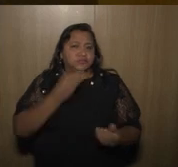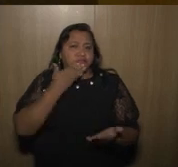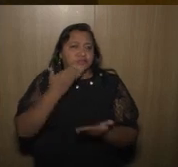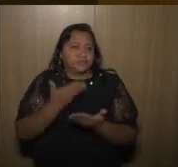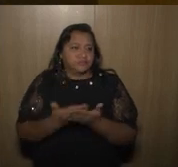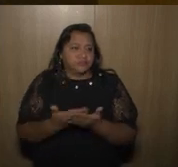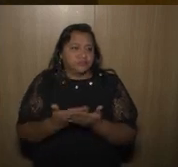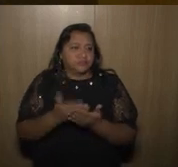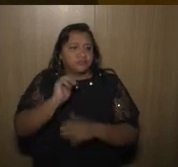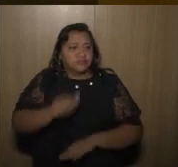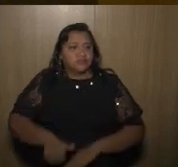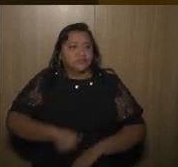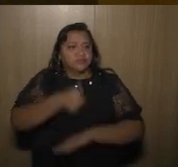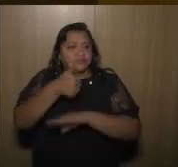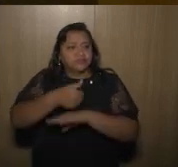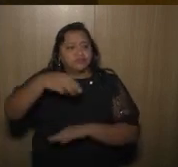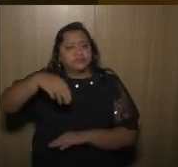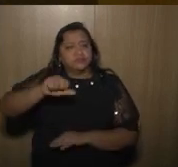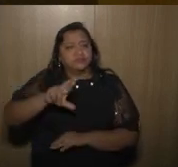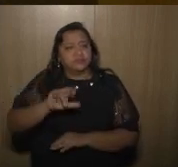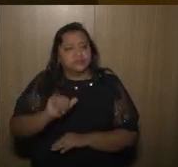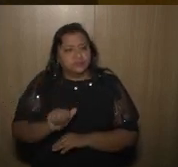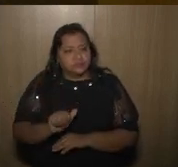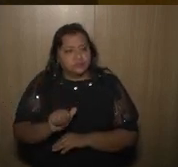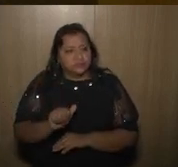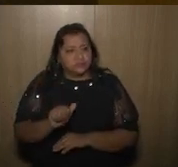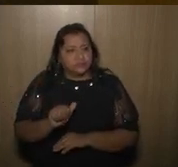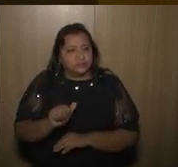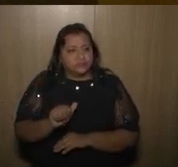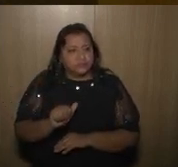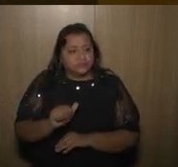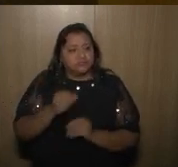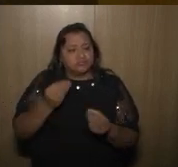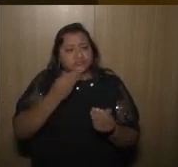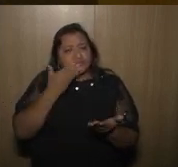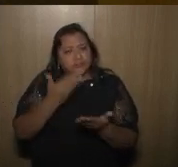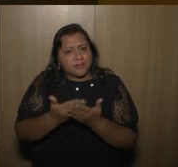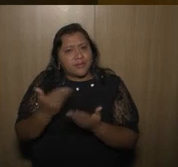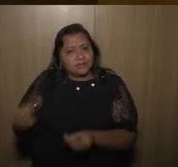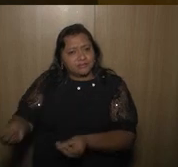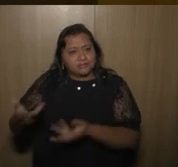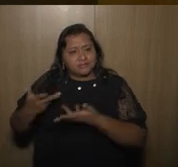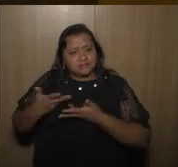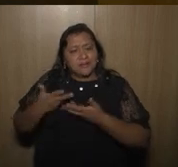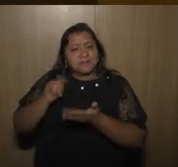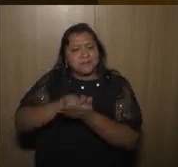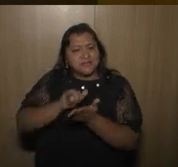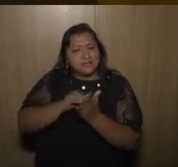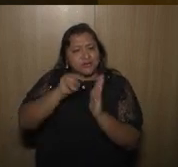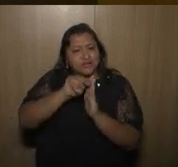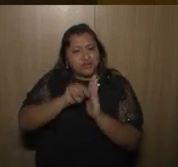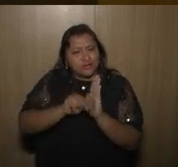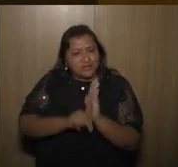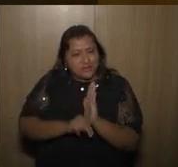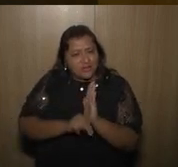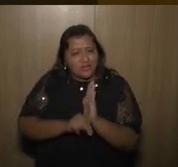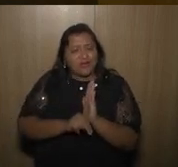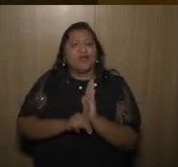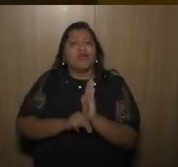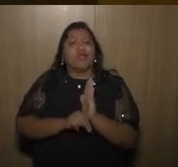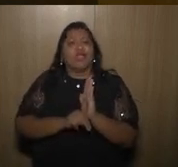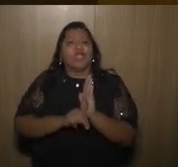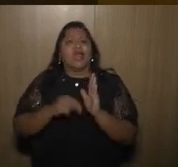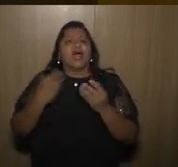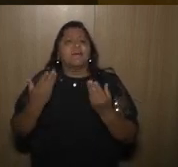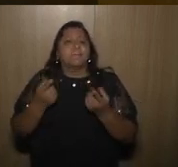Gracias, rectora María Ruth Hernández, que además con su aporte nos hace un recorrido del marco normativo muy importante, muy específico, pero